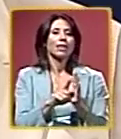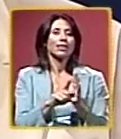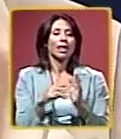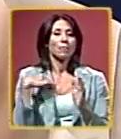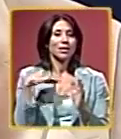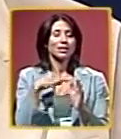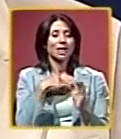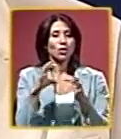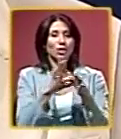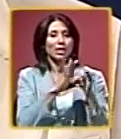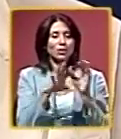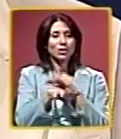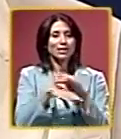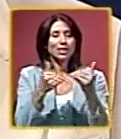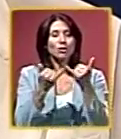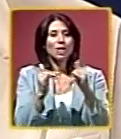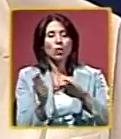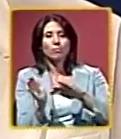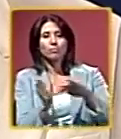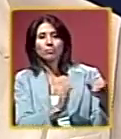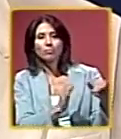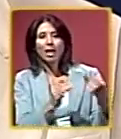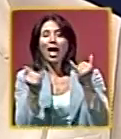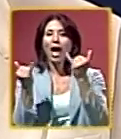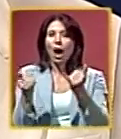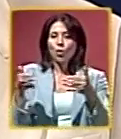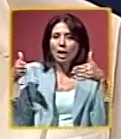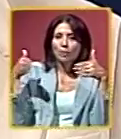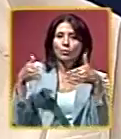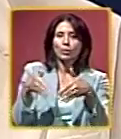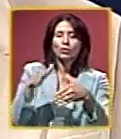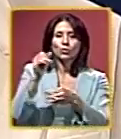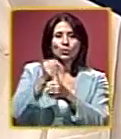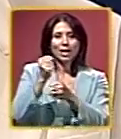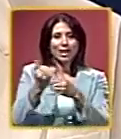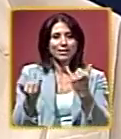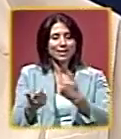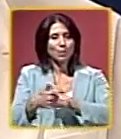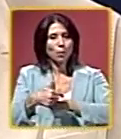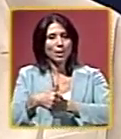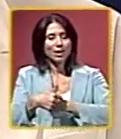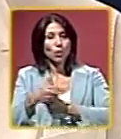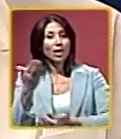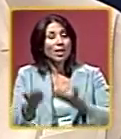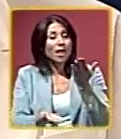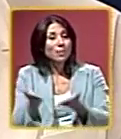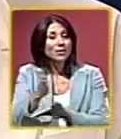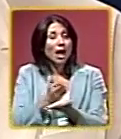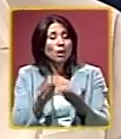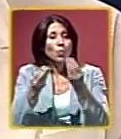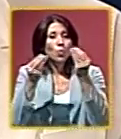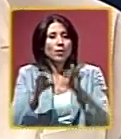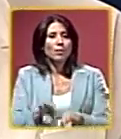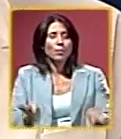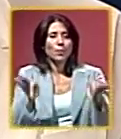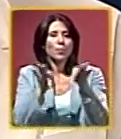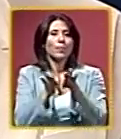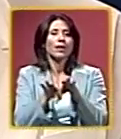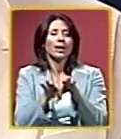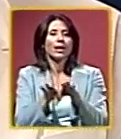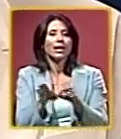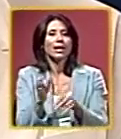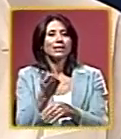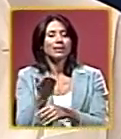un poco sus tareas de este momento, y quizá un aspecto que me parece importante es